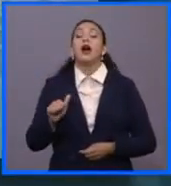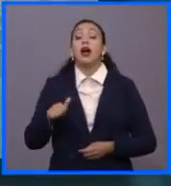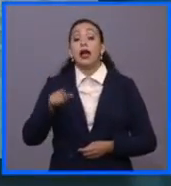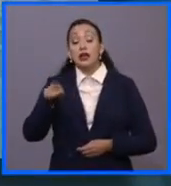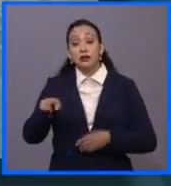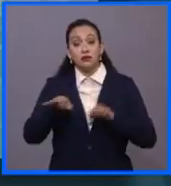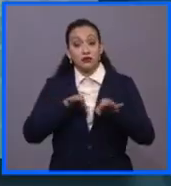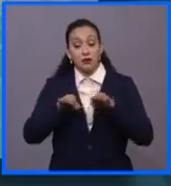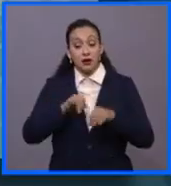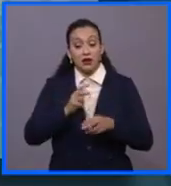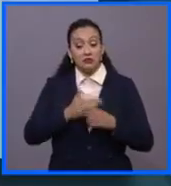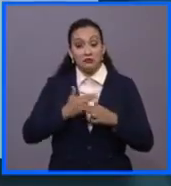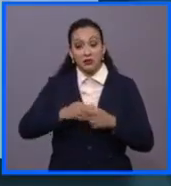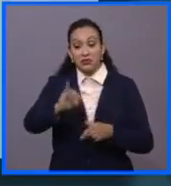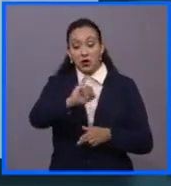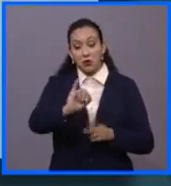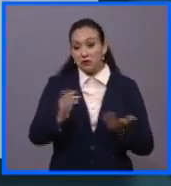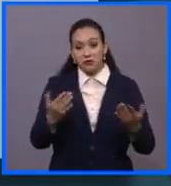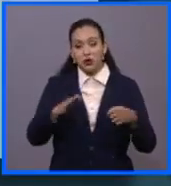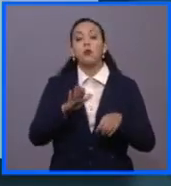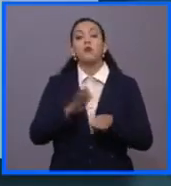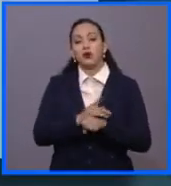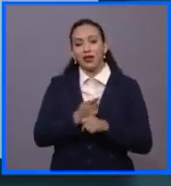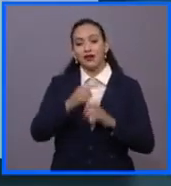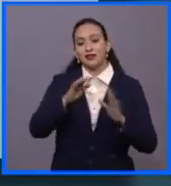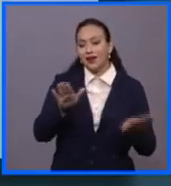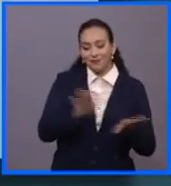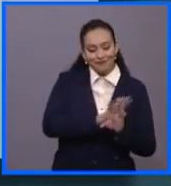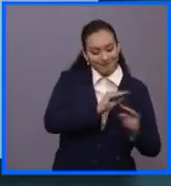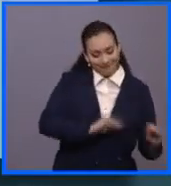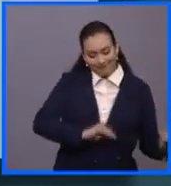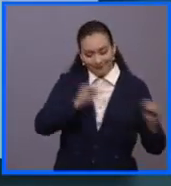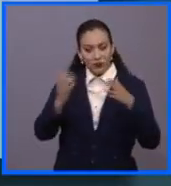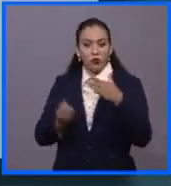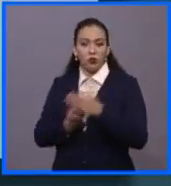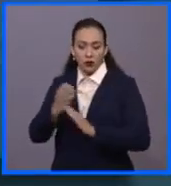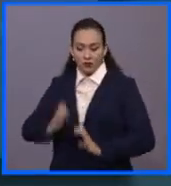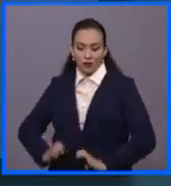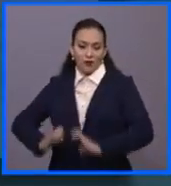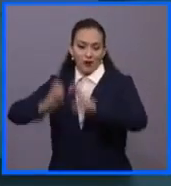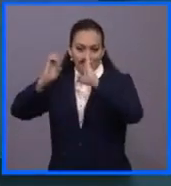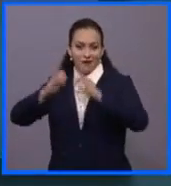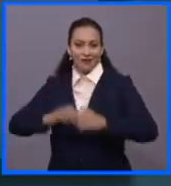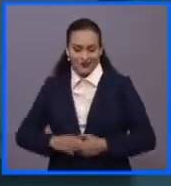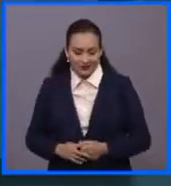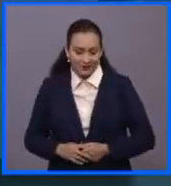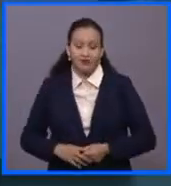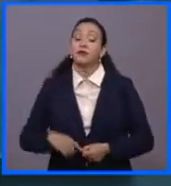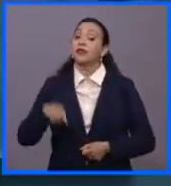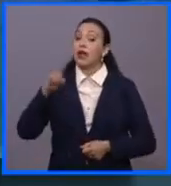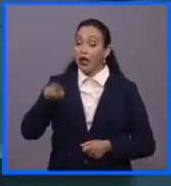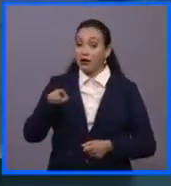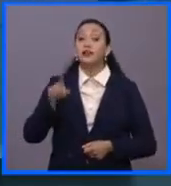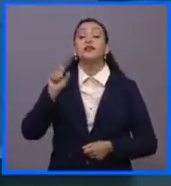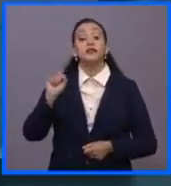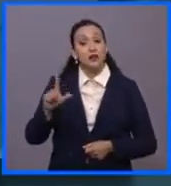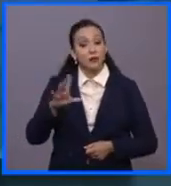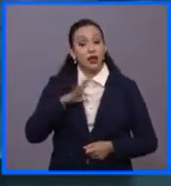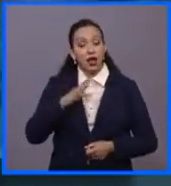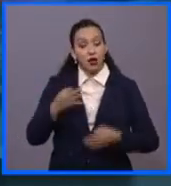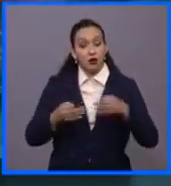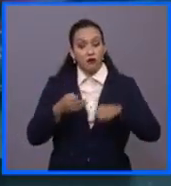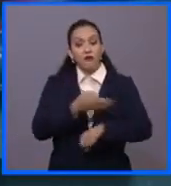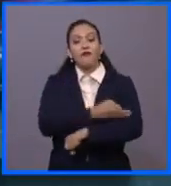hasta este jueves, con motivo de su reubicación a las nuevas instalaciones de la ciudad judicial, donde también se encontrará el